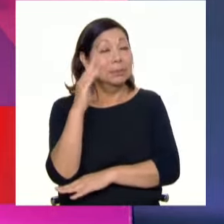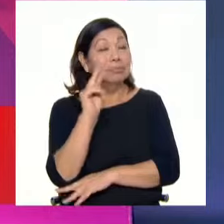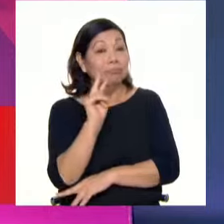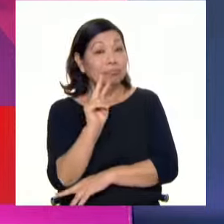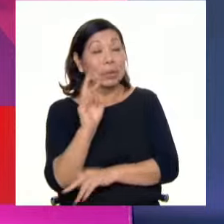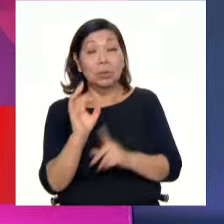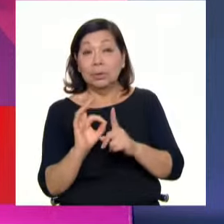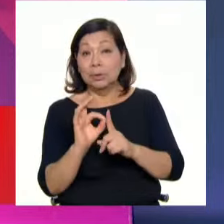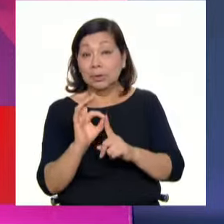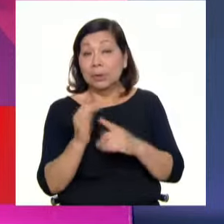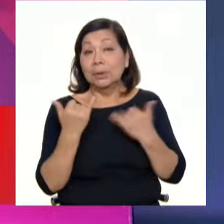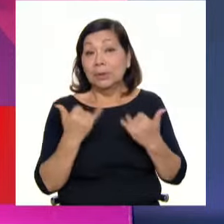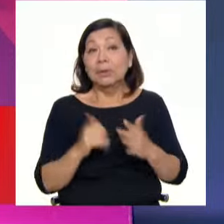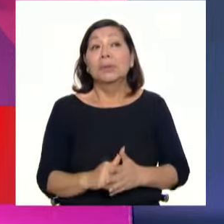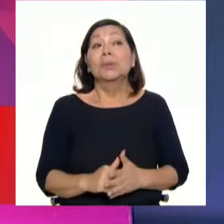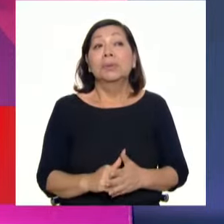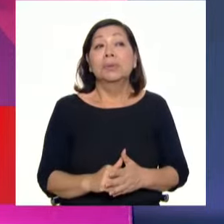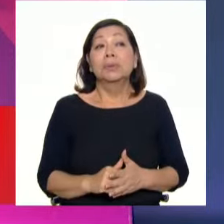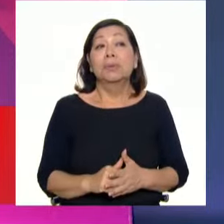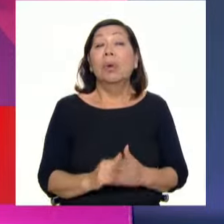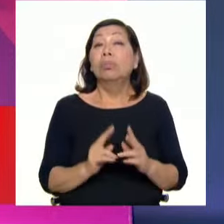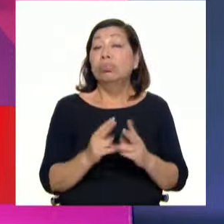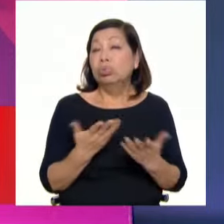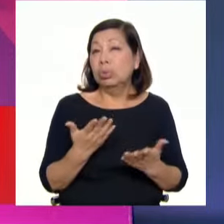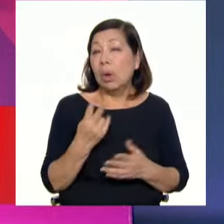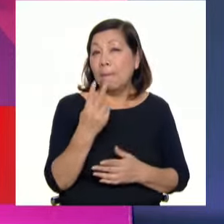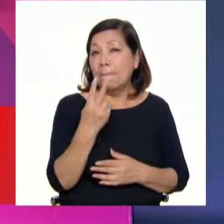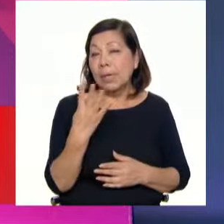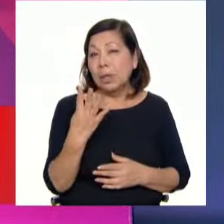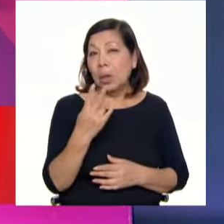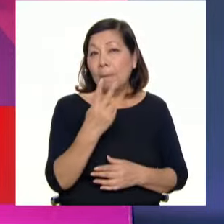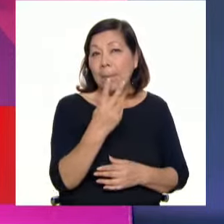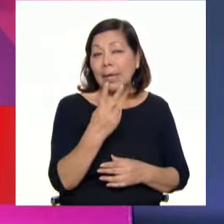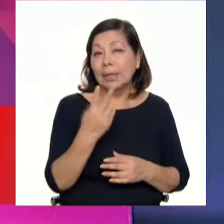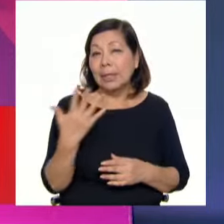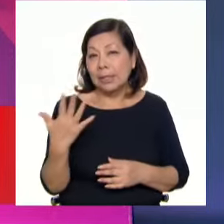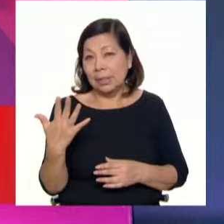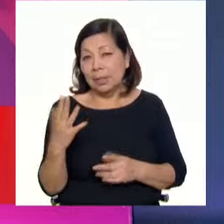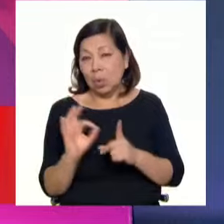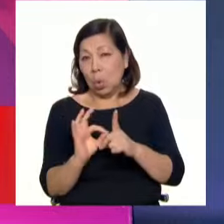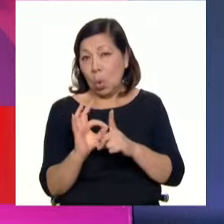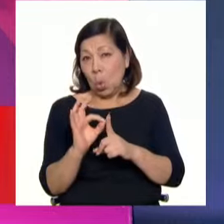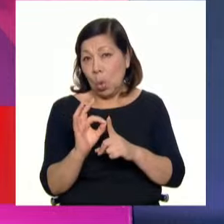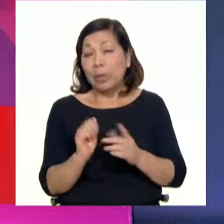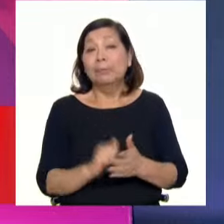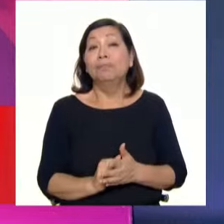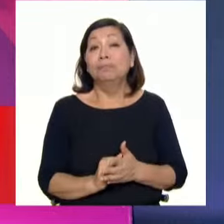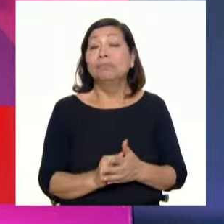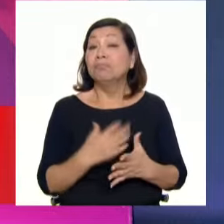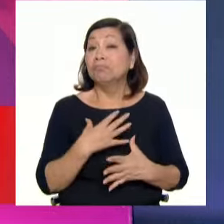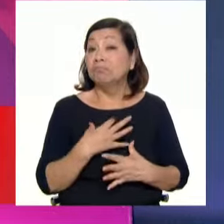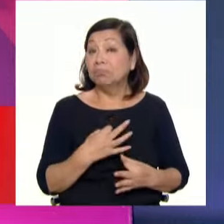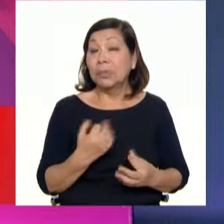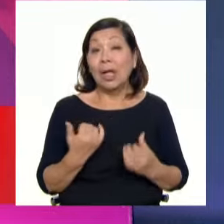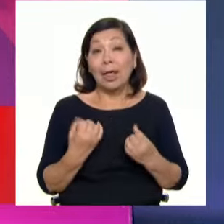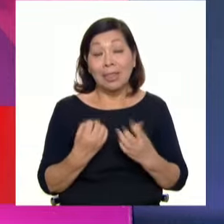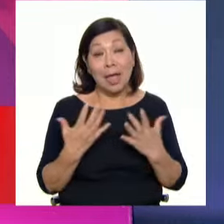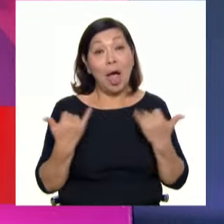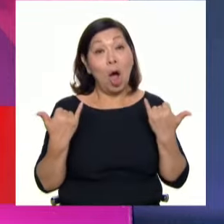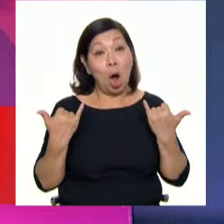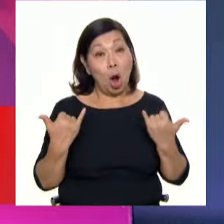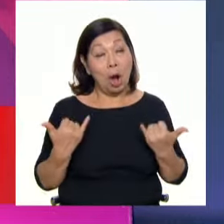las temperaturas, estamos en este momento con valores entre 24 a 25 grados. Algo interesante es que el día de hoy